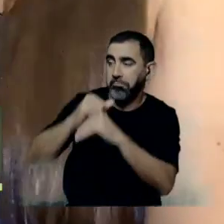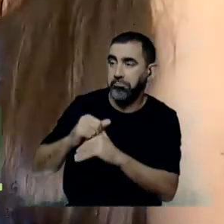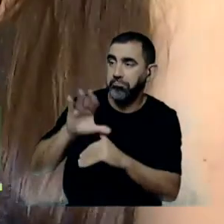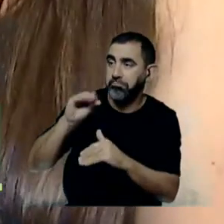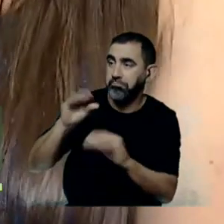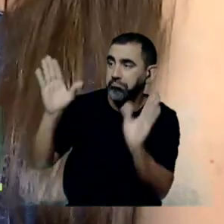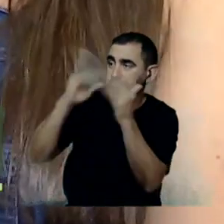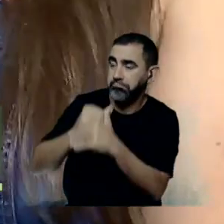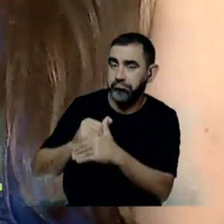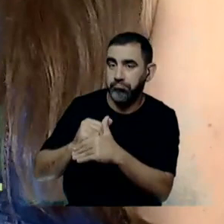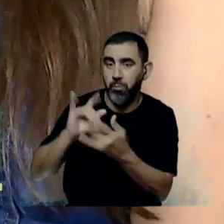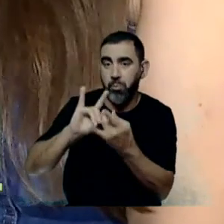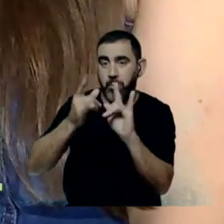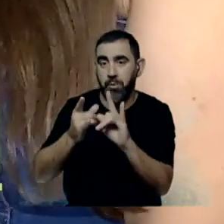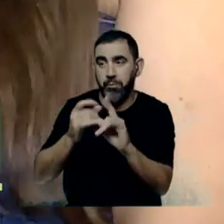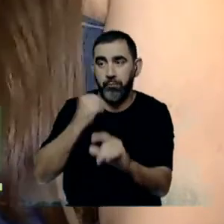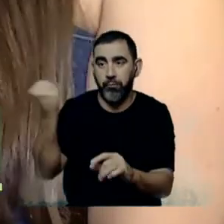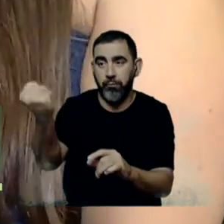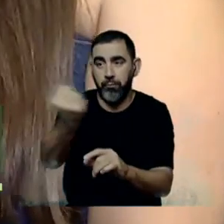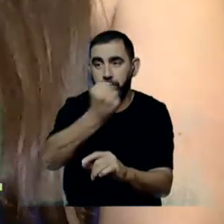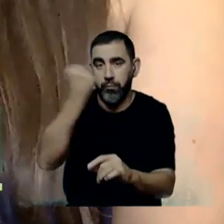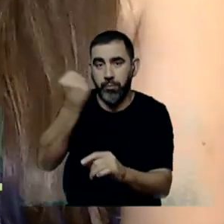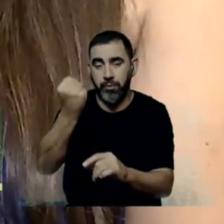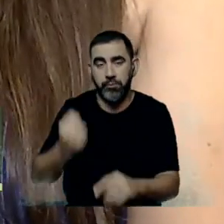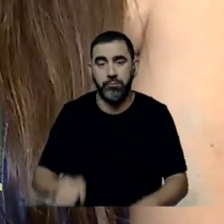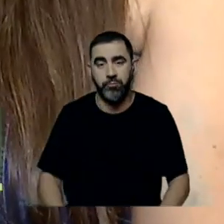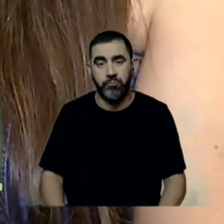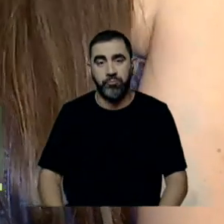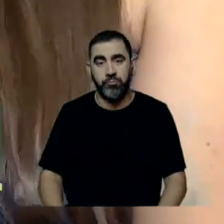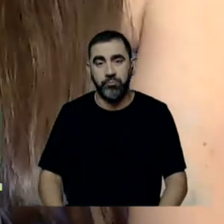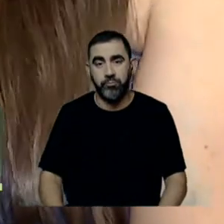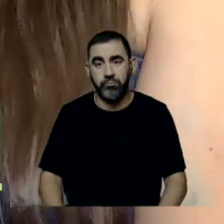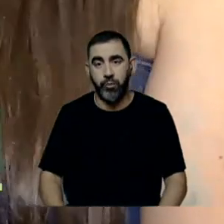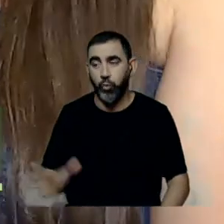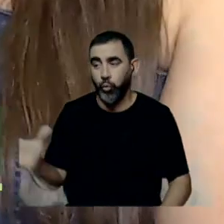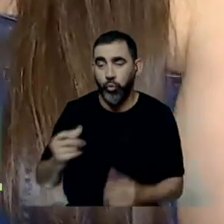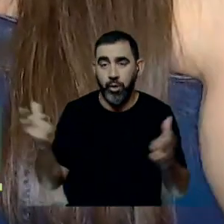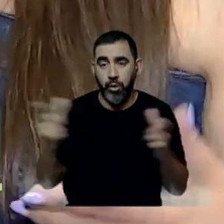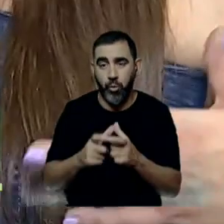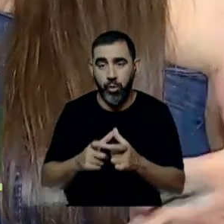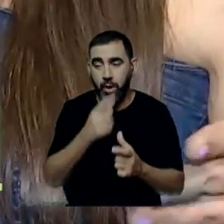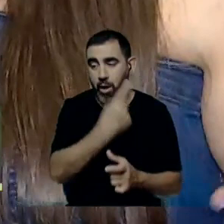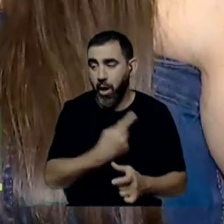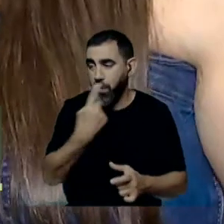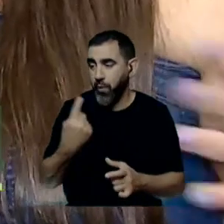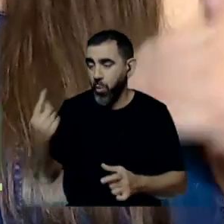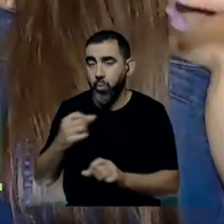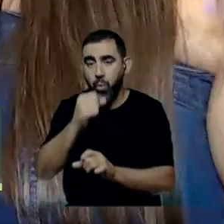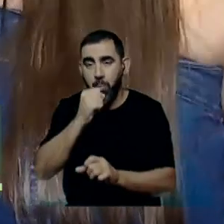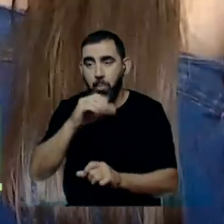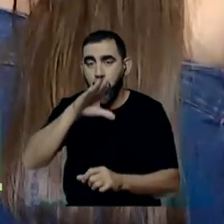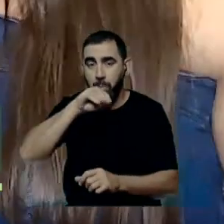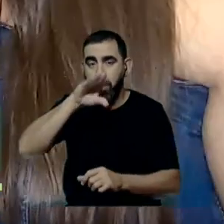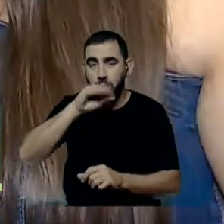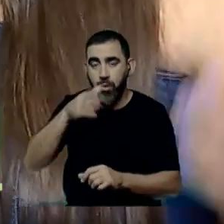micrófonos, que en un parlamento es fundamental. Nosotros todas las sesiones teníamos cada uno su micrófono para